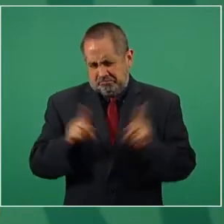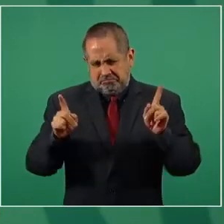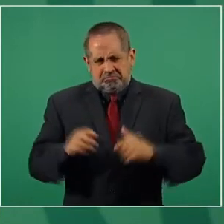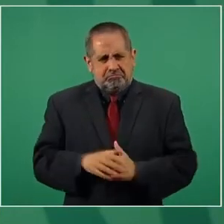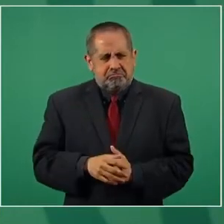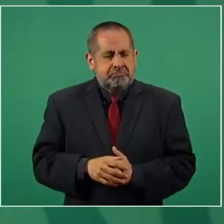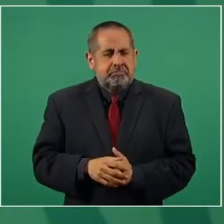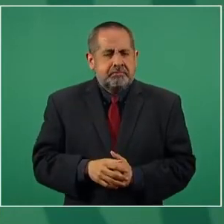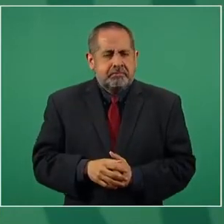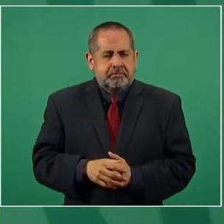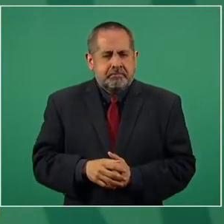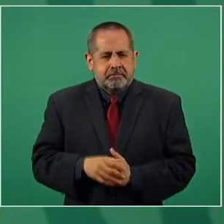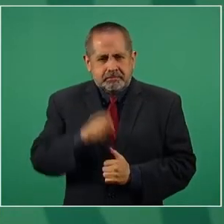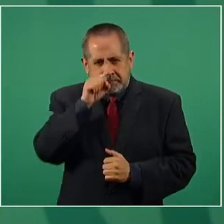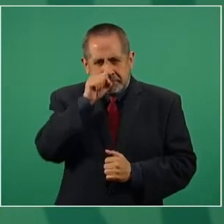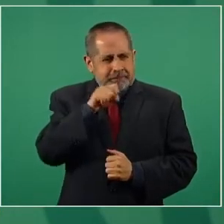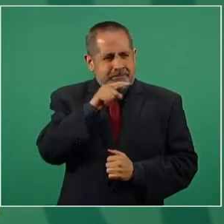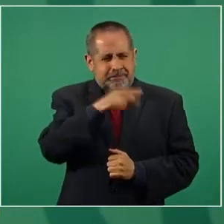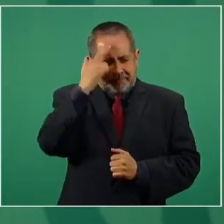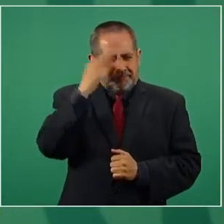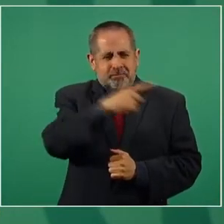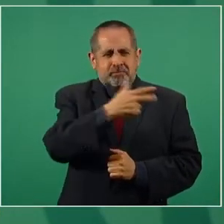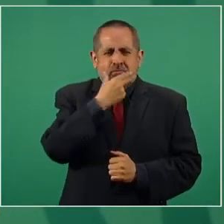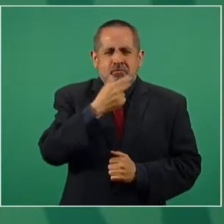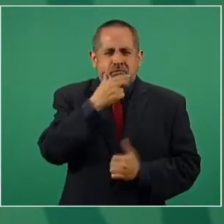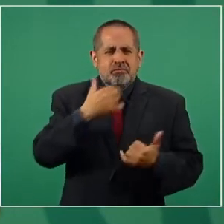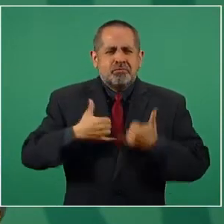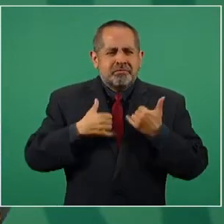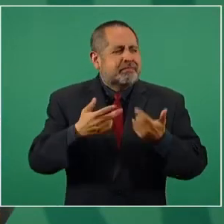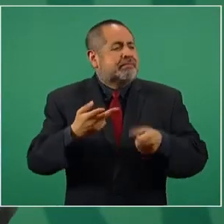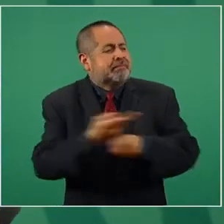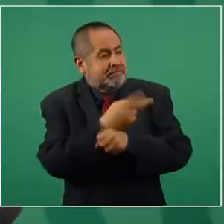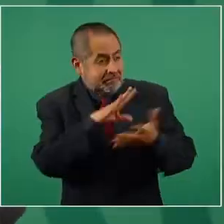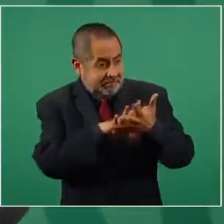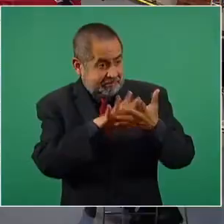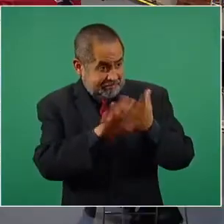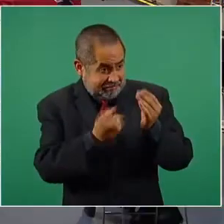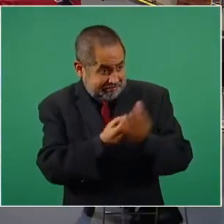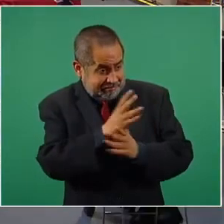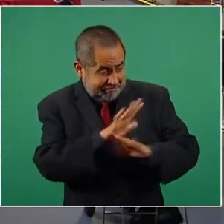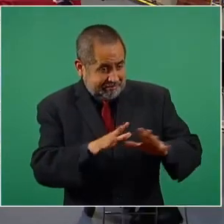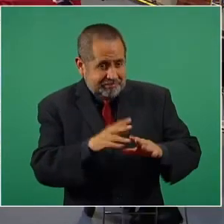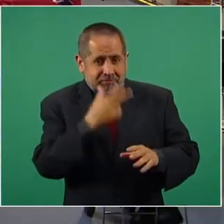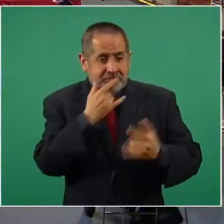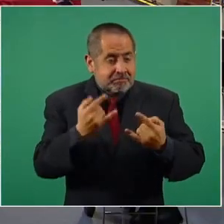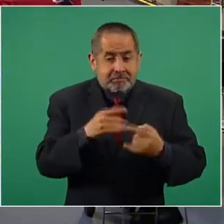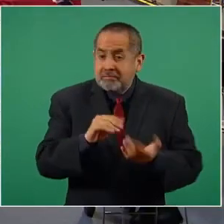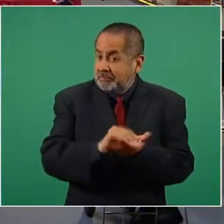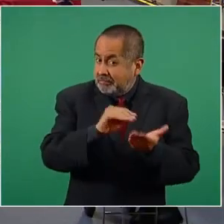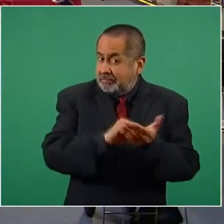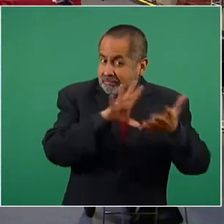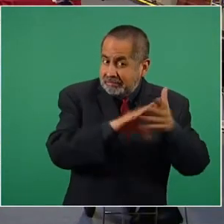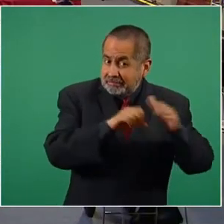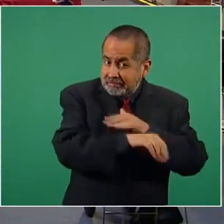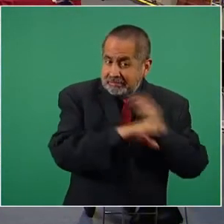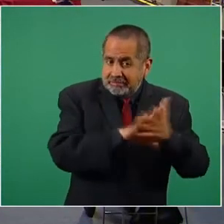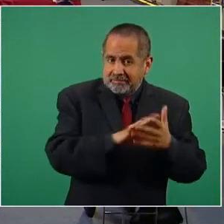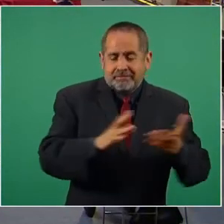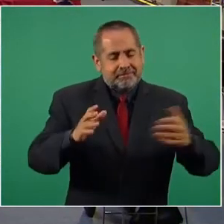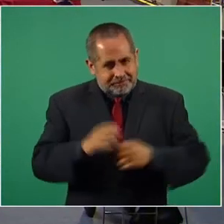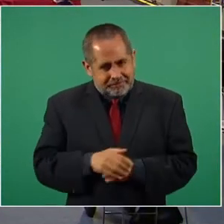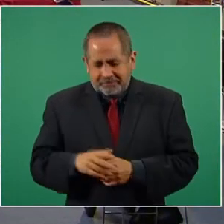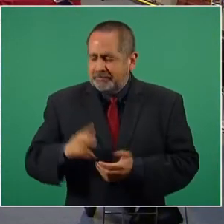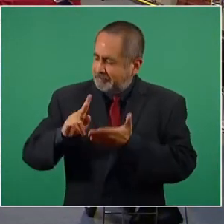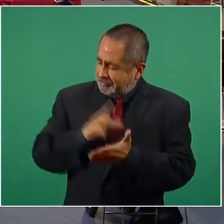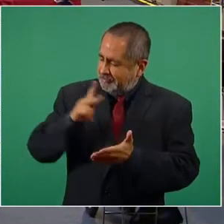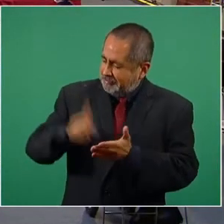que un joven rapero, por cierto, ¿no ha salido de la cárcel? No, pues lo voy a